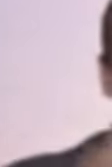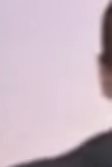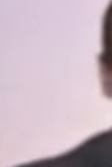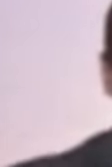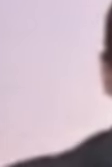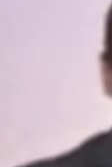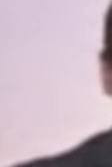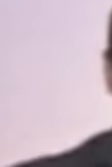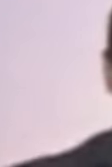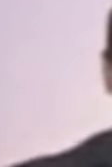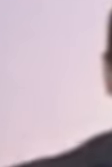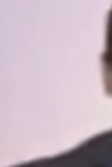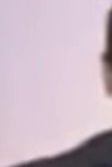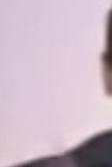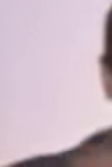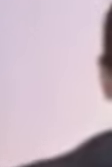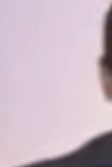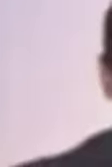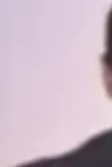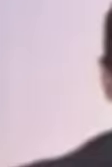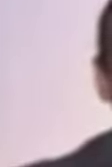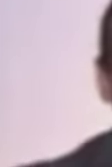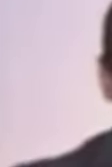forjar vuestras bases sociales.